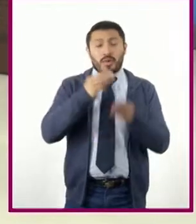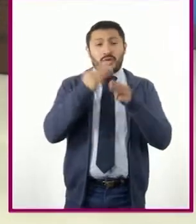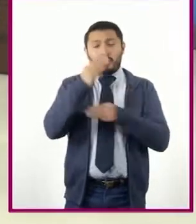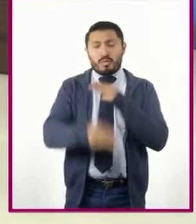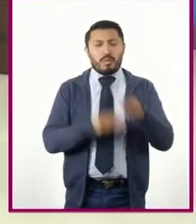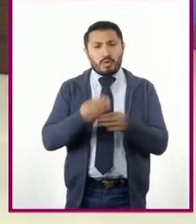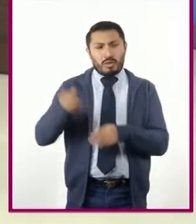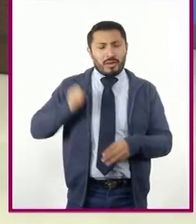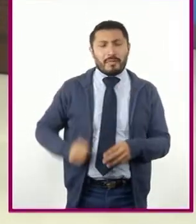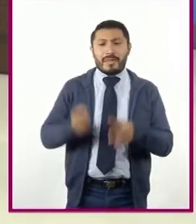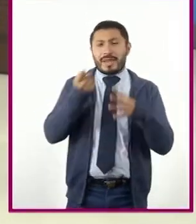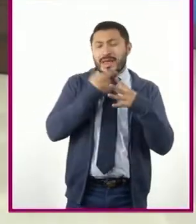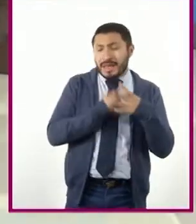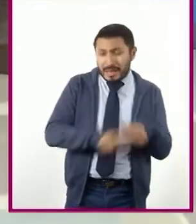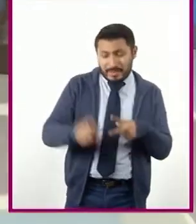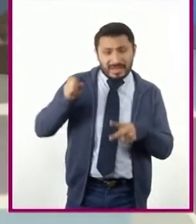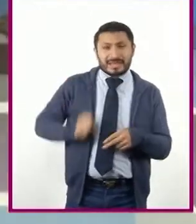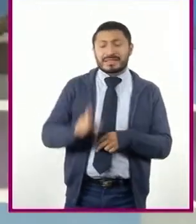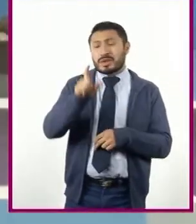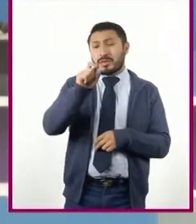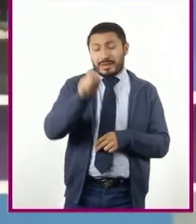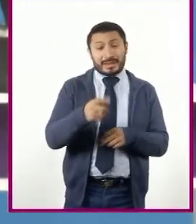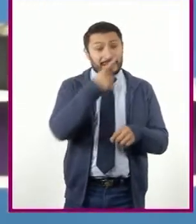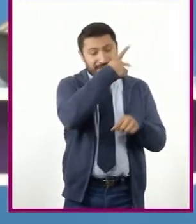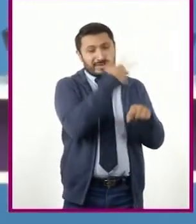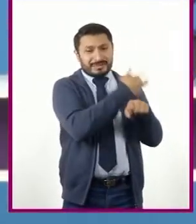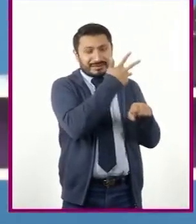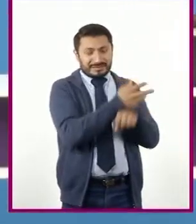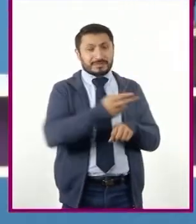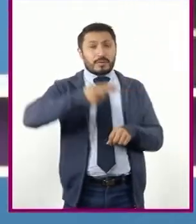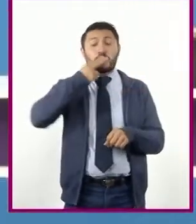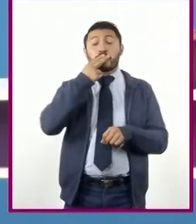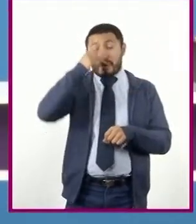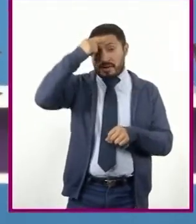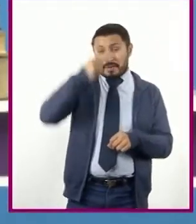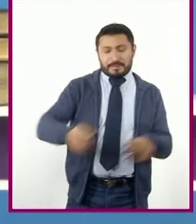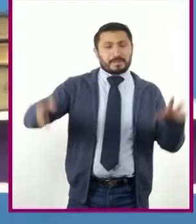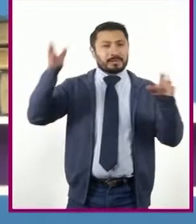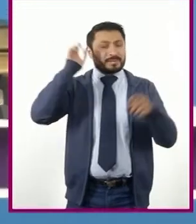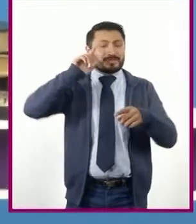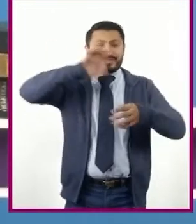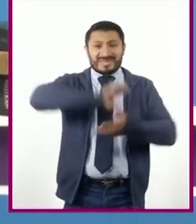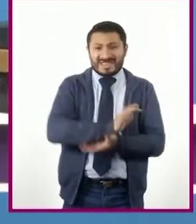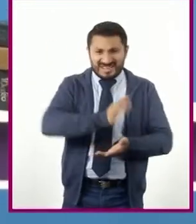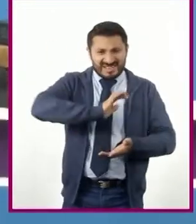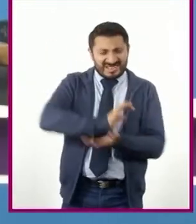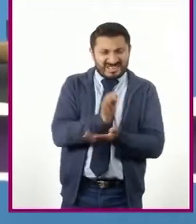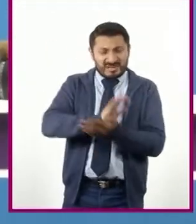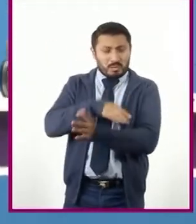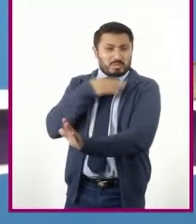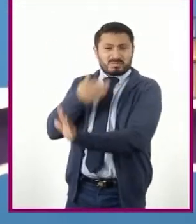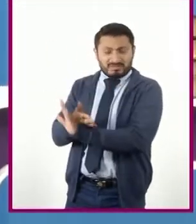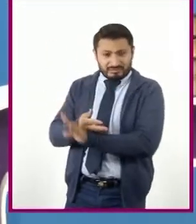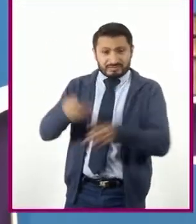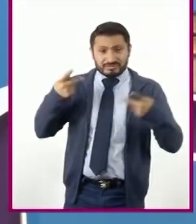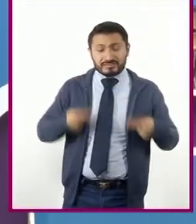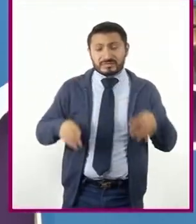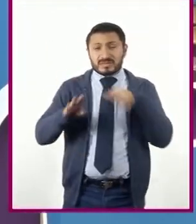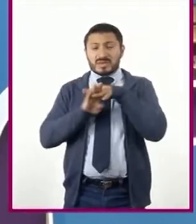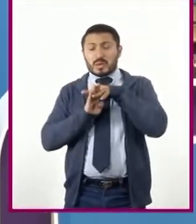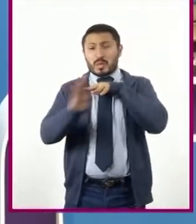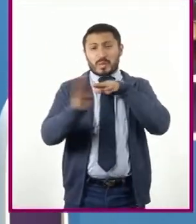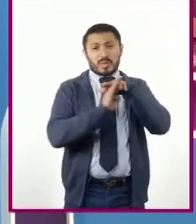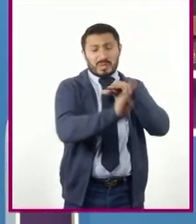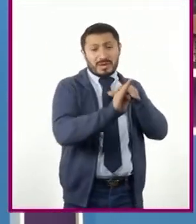XX. En los Estados Unidos de América se aplicó para discriminar a migrantes provenientes de